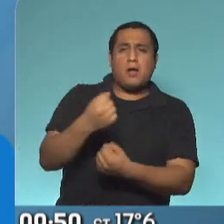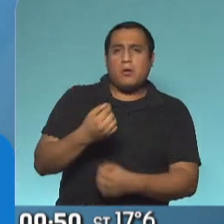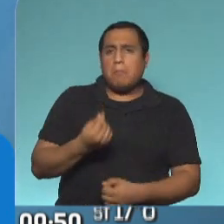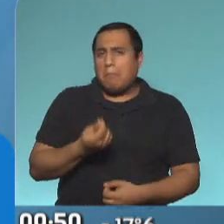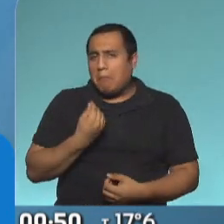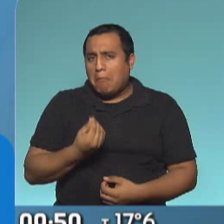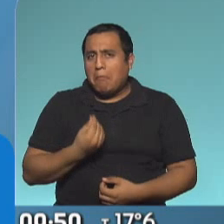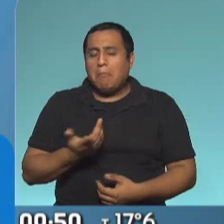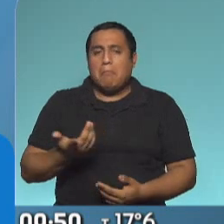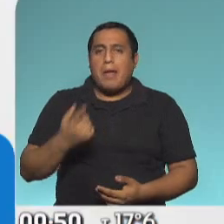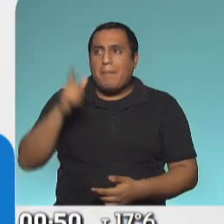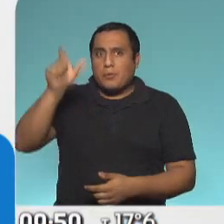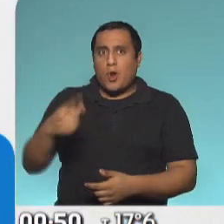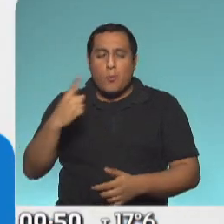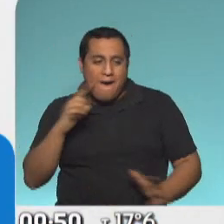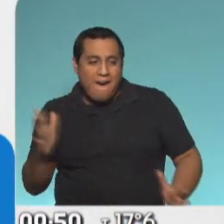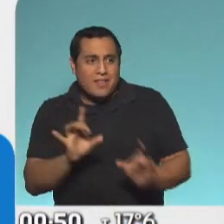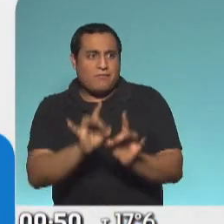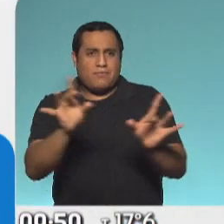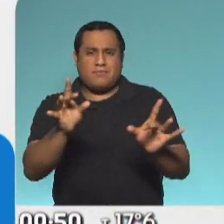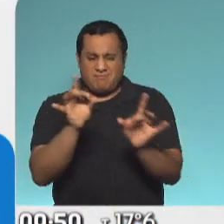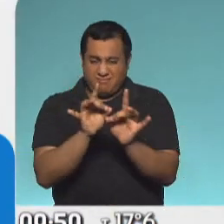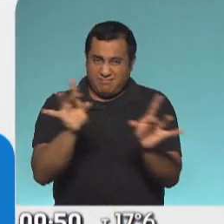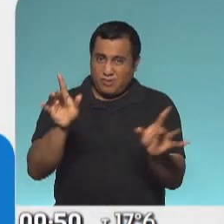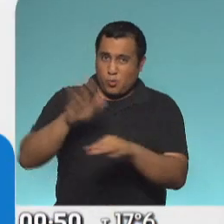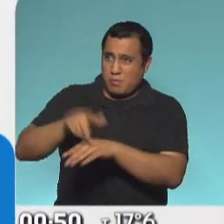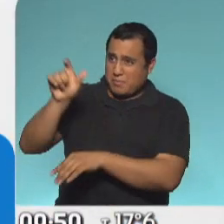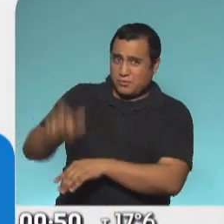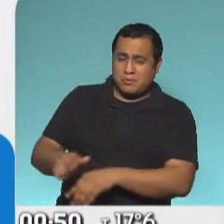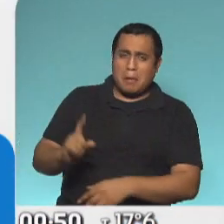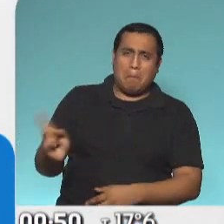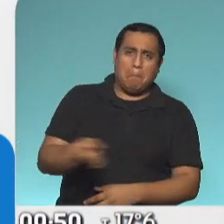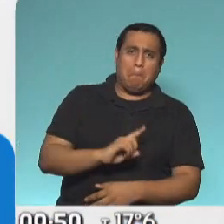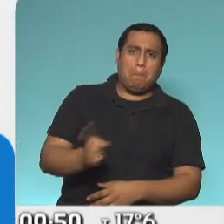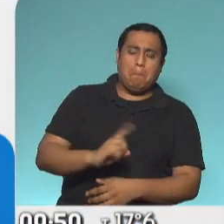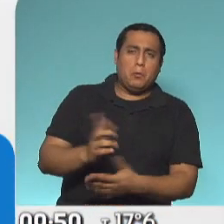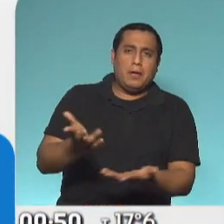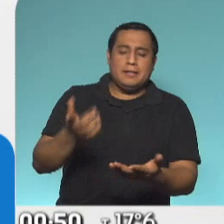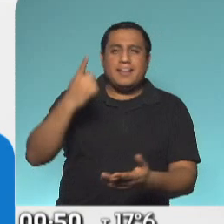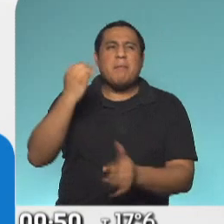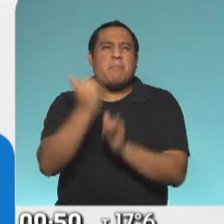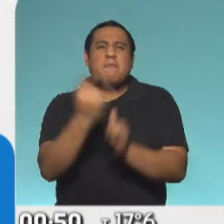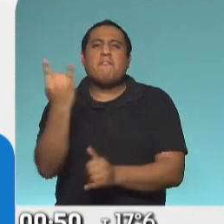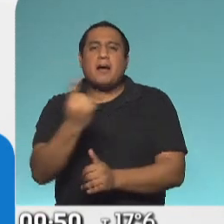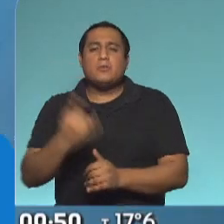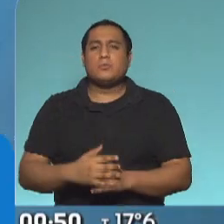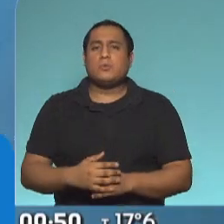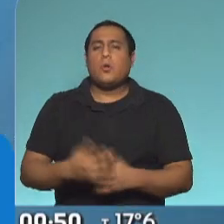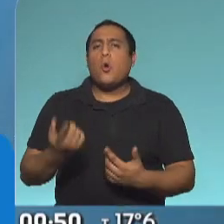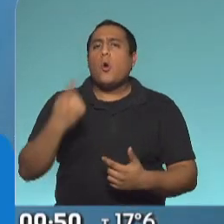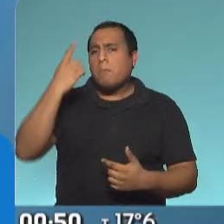situación todo esto se ve sintetizado también en la cuestión de colocar a la